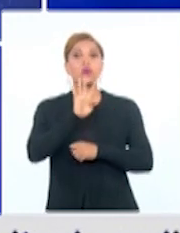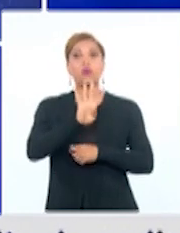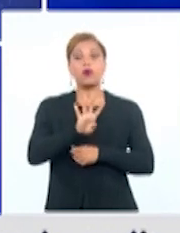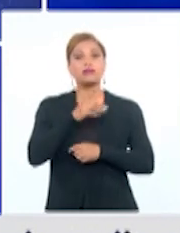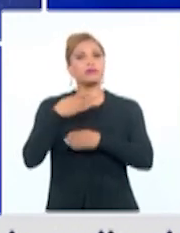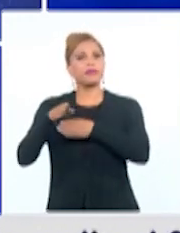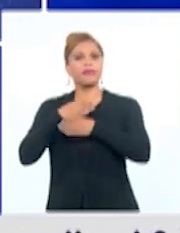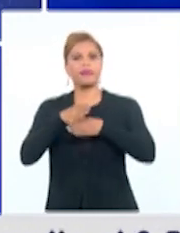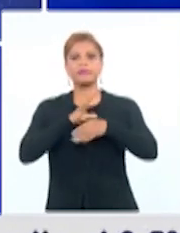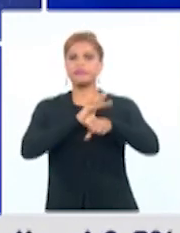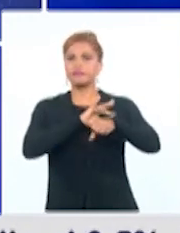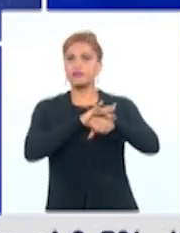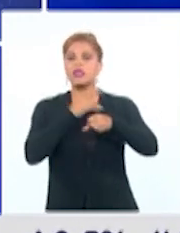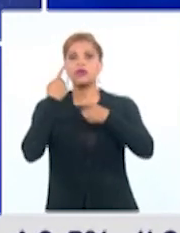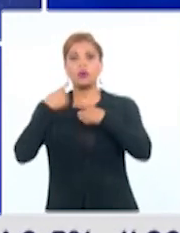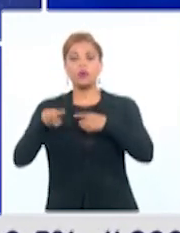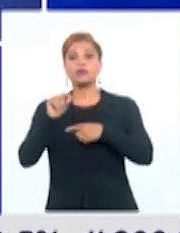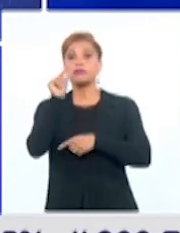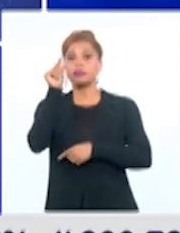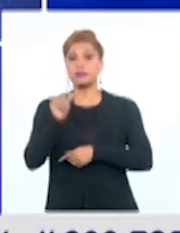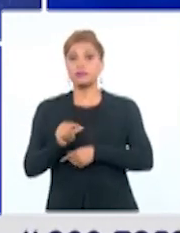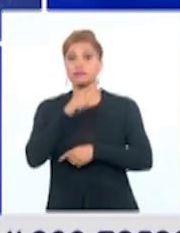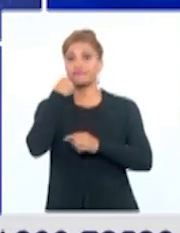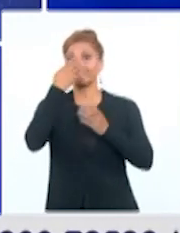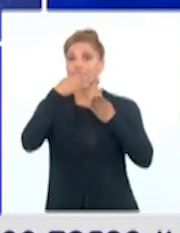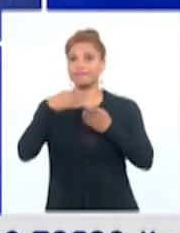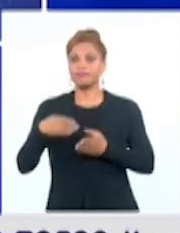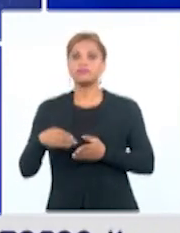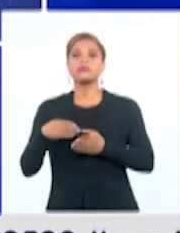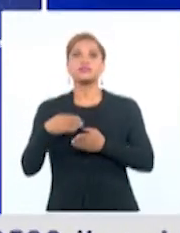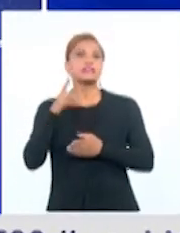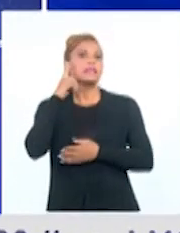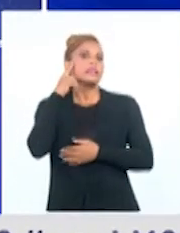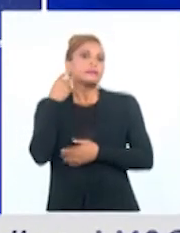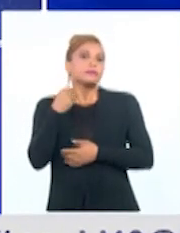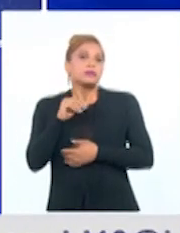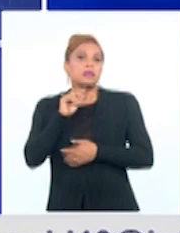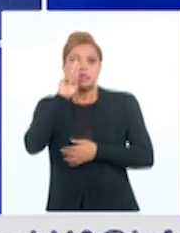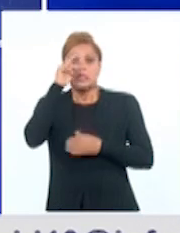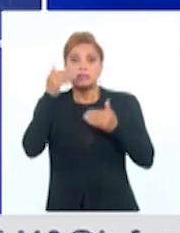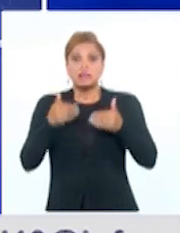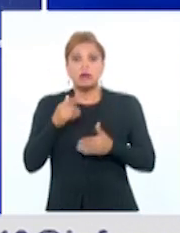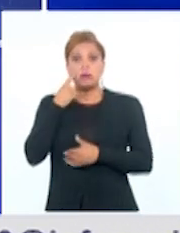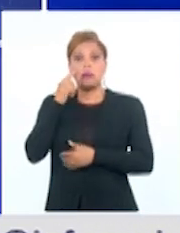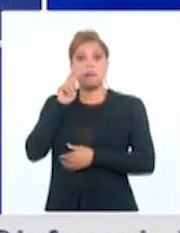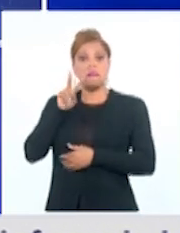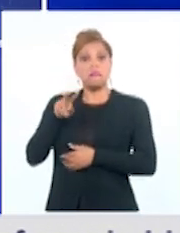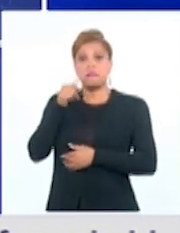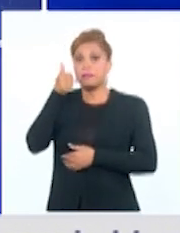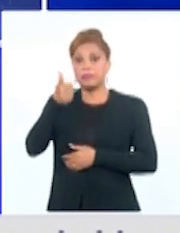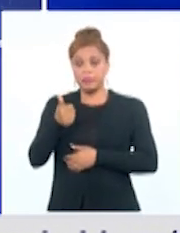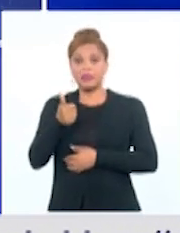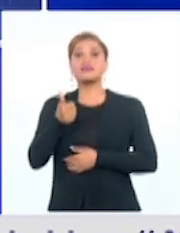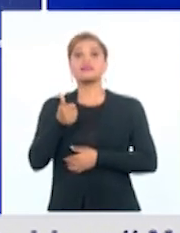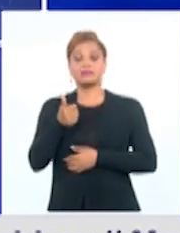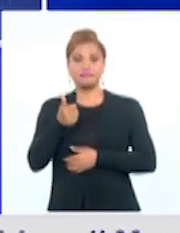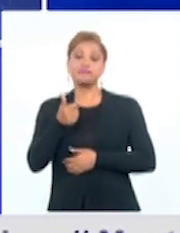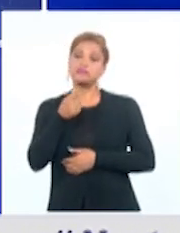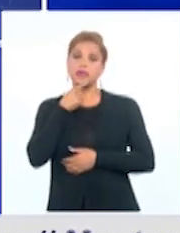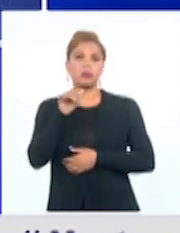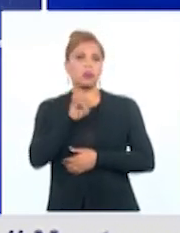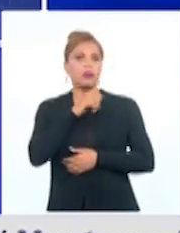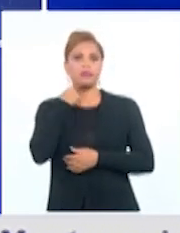de las personas que fallecieron pues no tenía ninguna comorbilidad previa, por lo tanto podemos